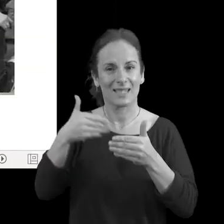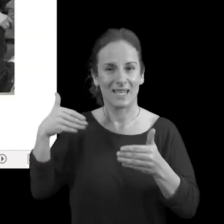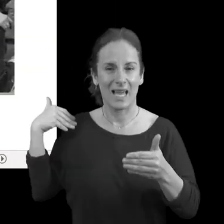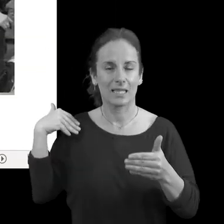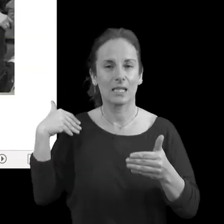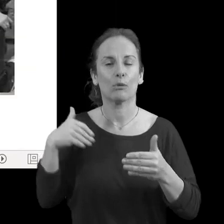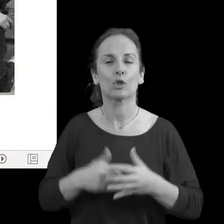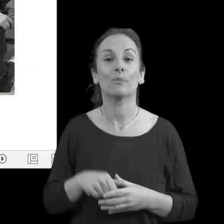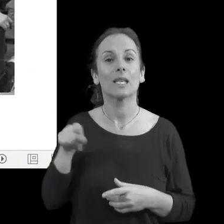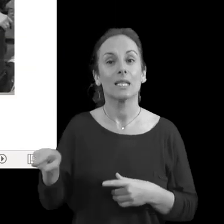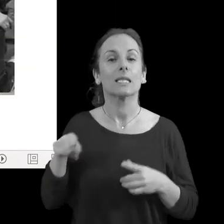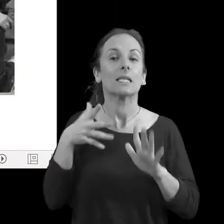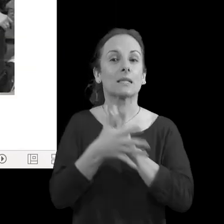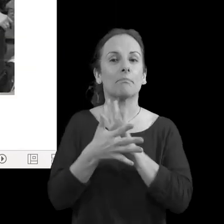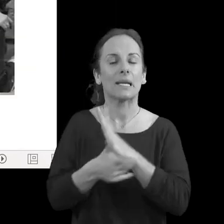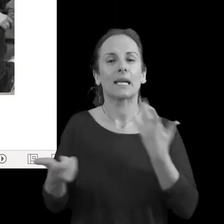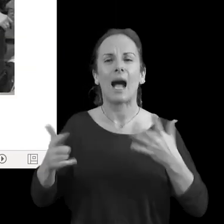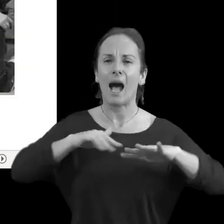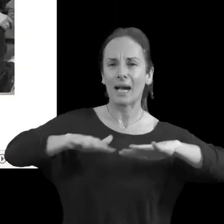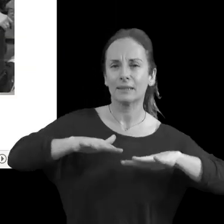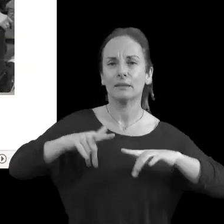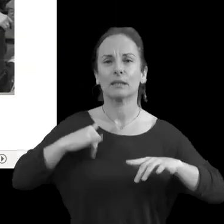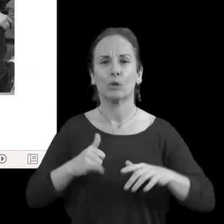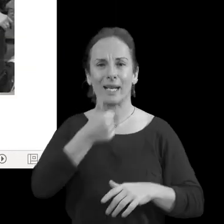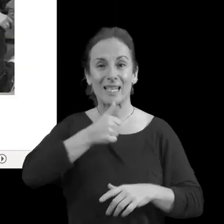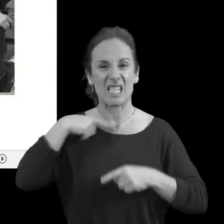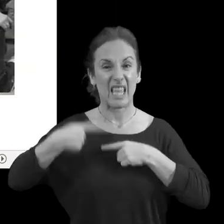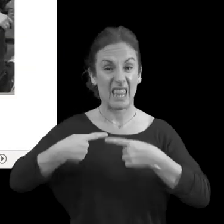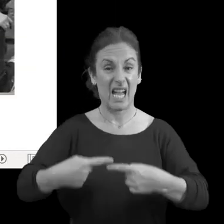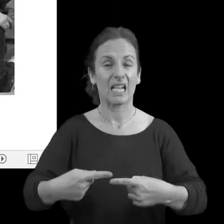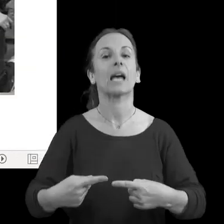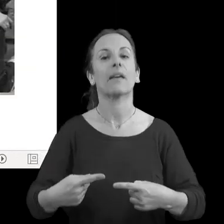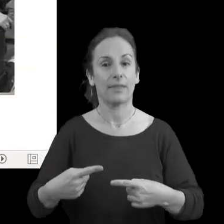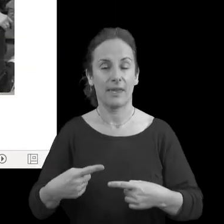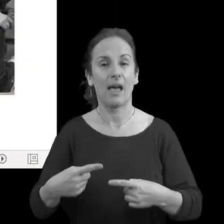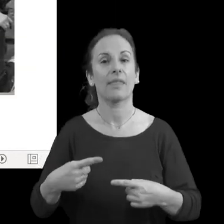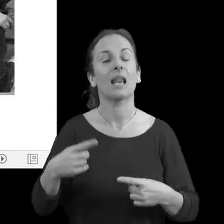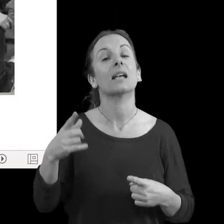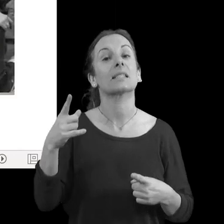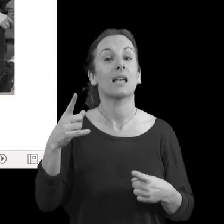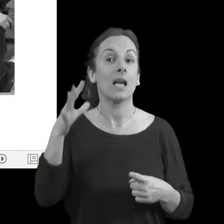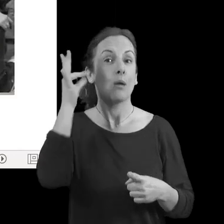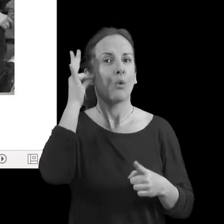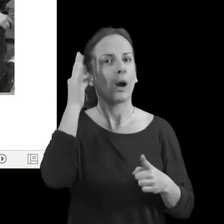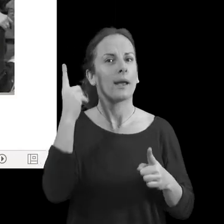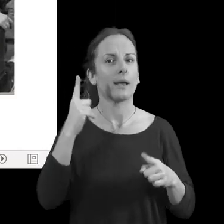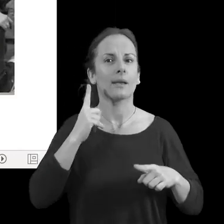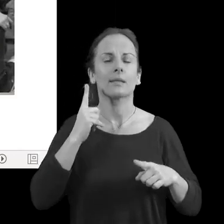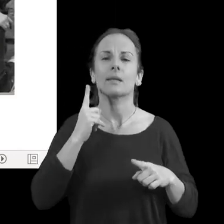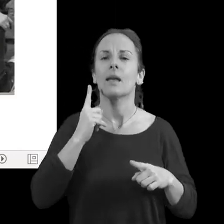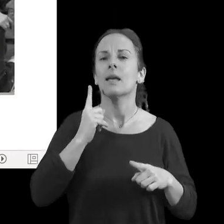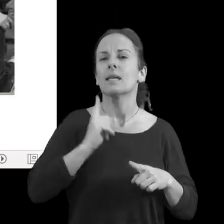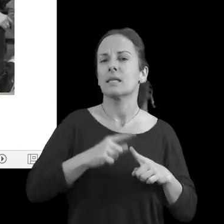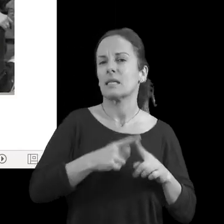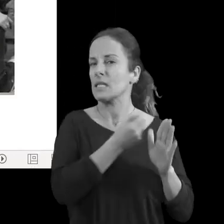los activismos y las resistencias cotidianas de las disidentes sexuales en los años 70 en el Estado español. Y os menciono